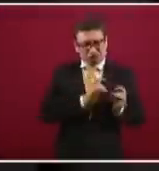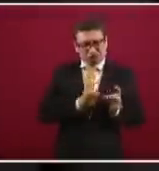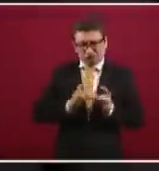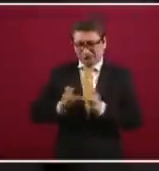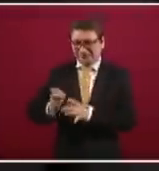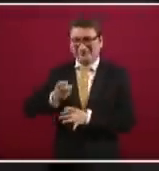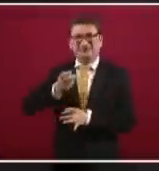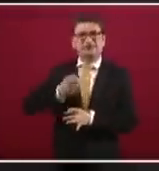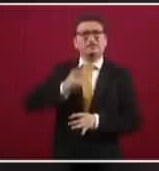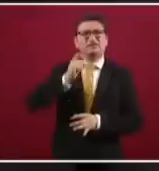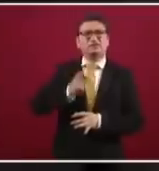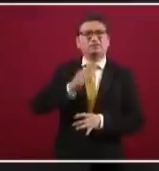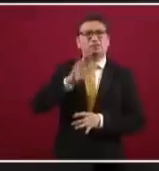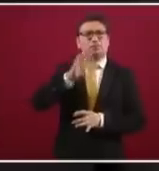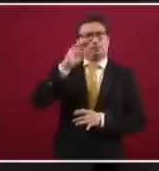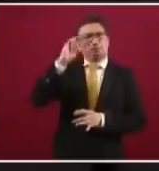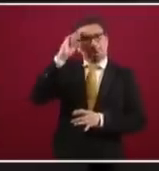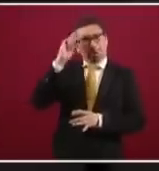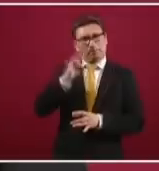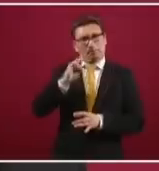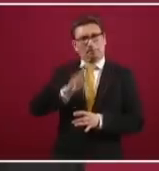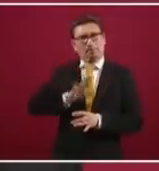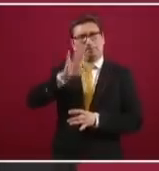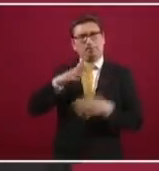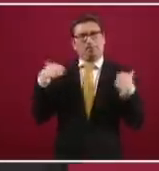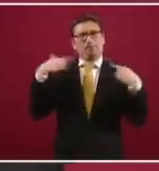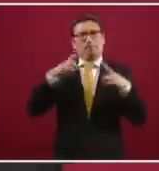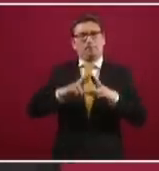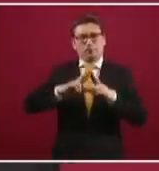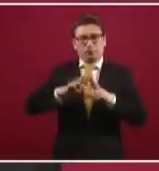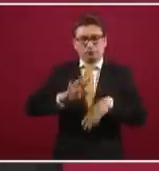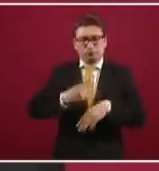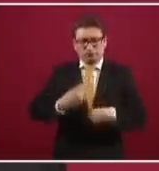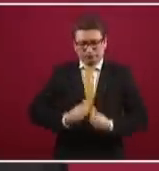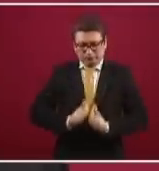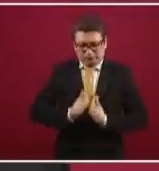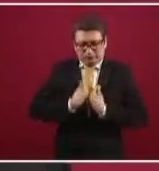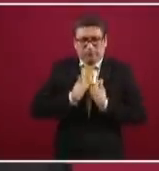sabe de dónde viene, nunca va a saber hacia dónde va.